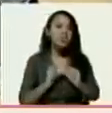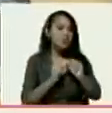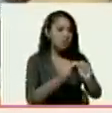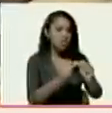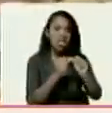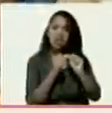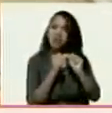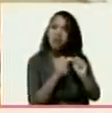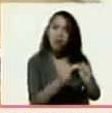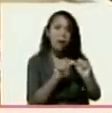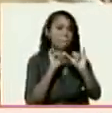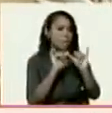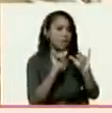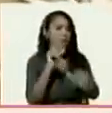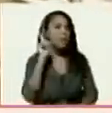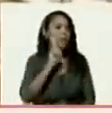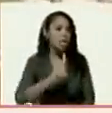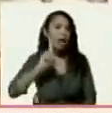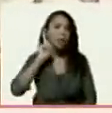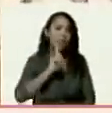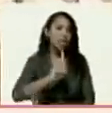Siguen cayendo la mentira.